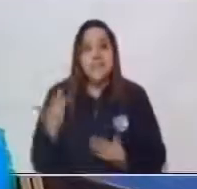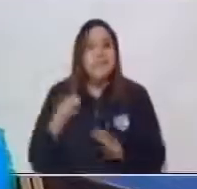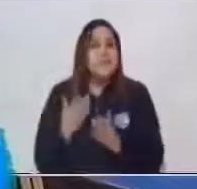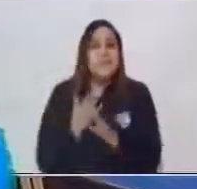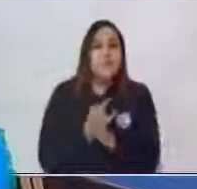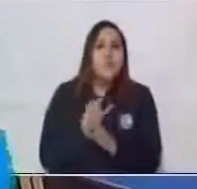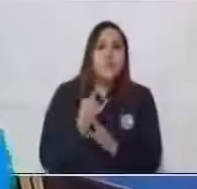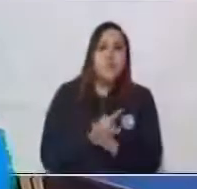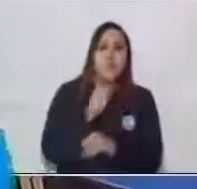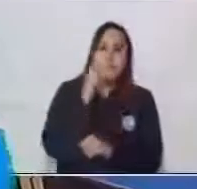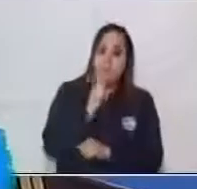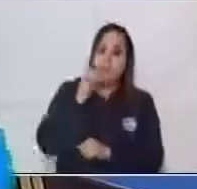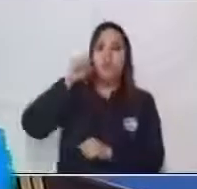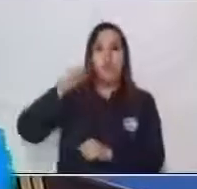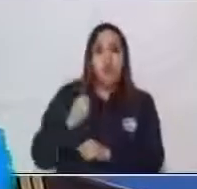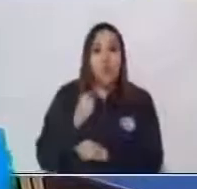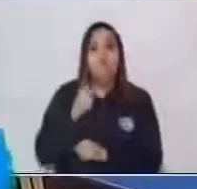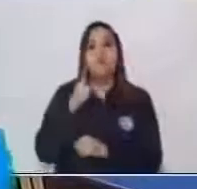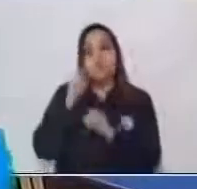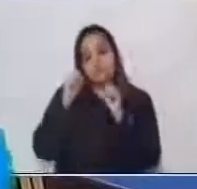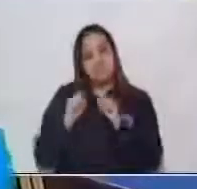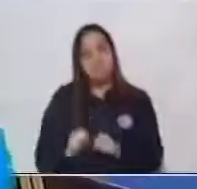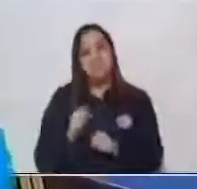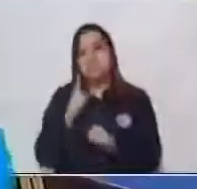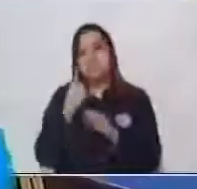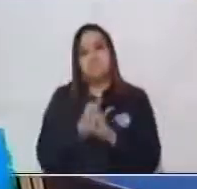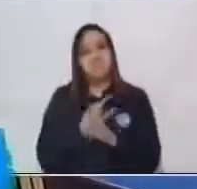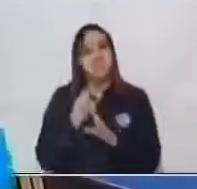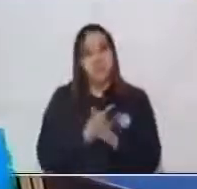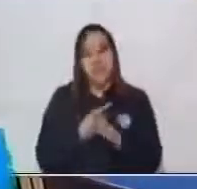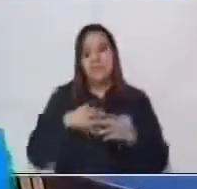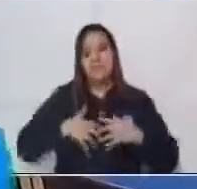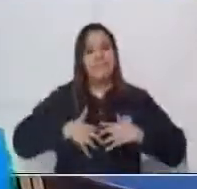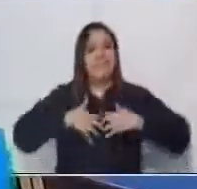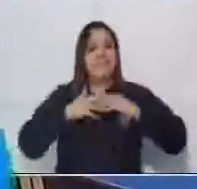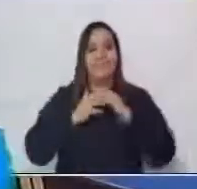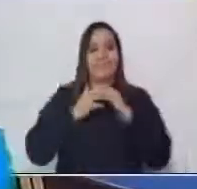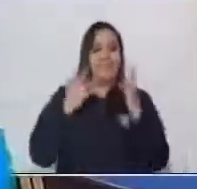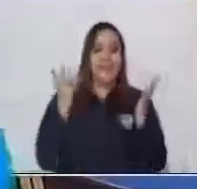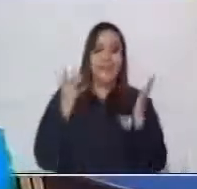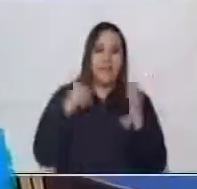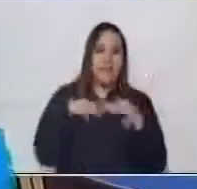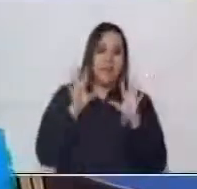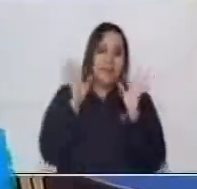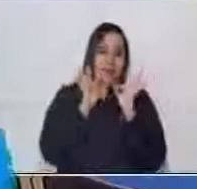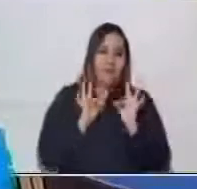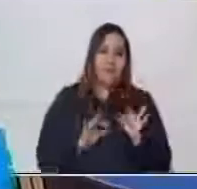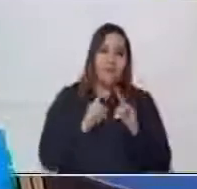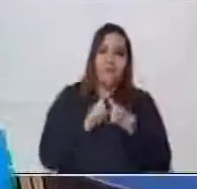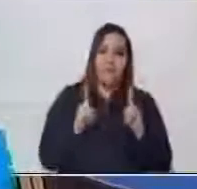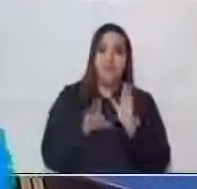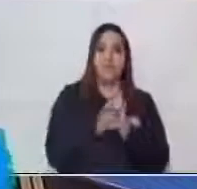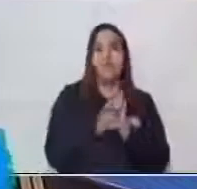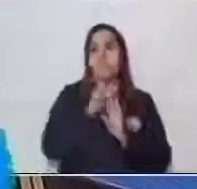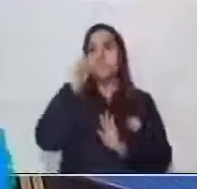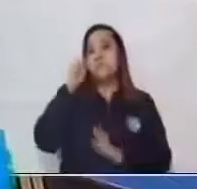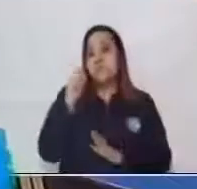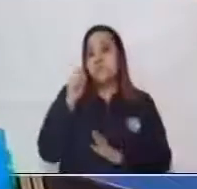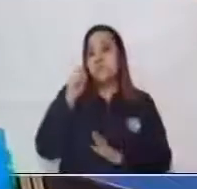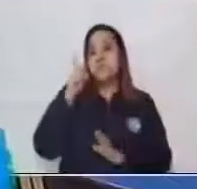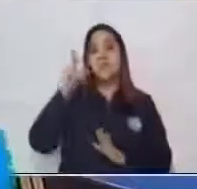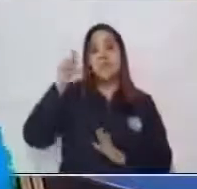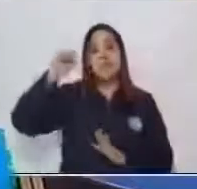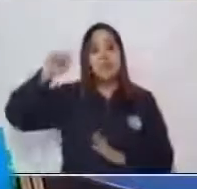estos signos, tú ya lo puedes utilizar de forma creativa. Acá utilizamos punto y aparte y